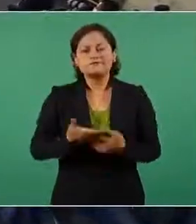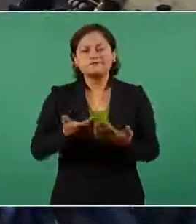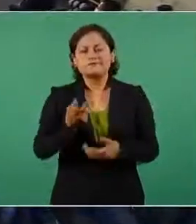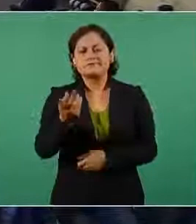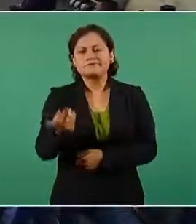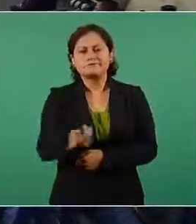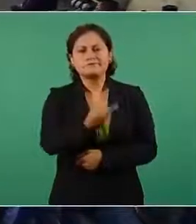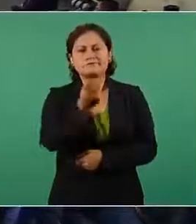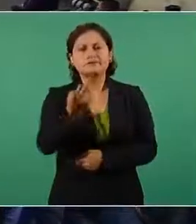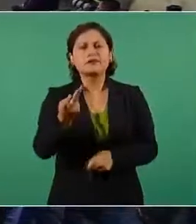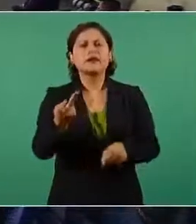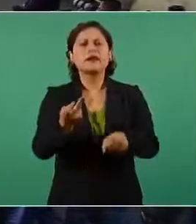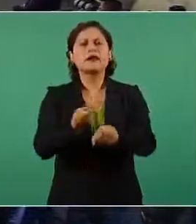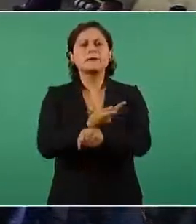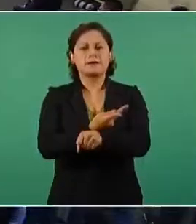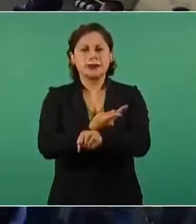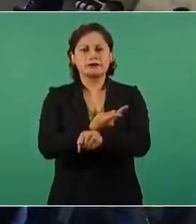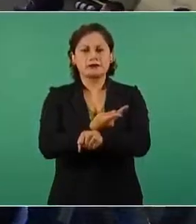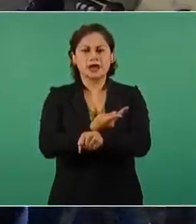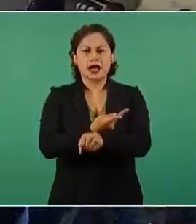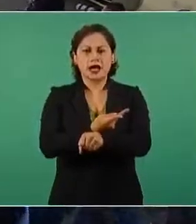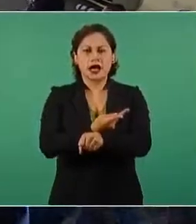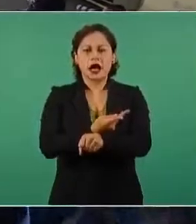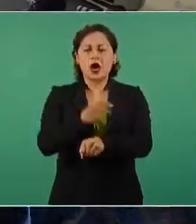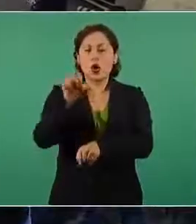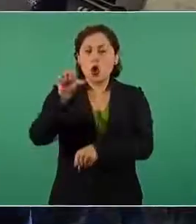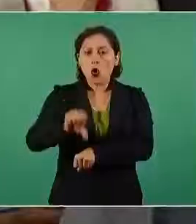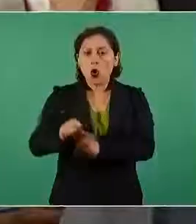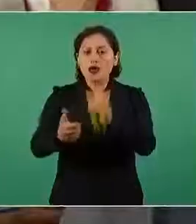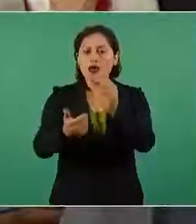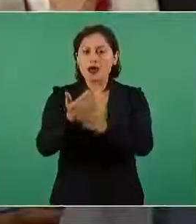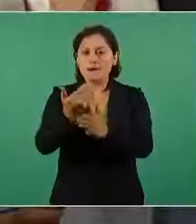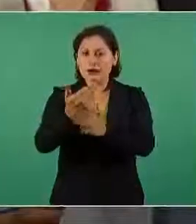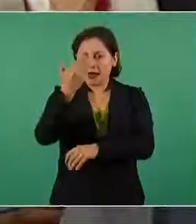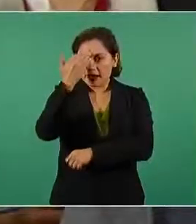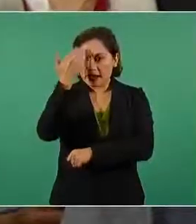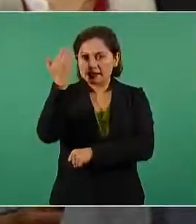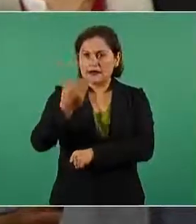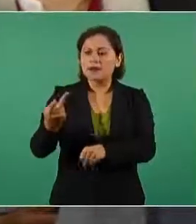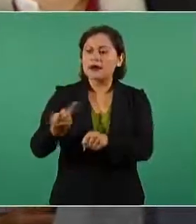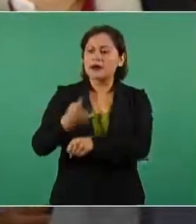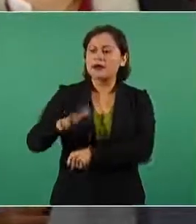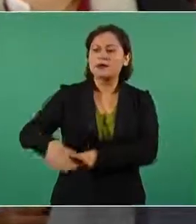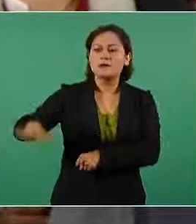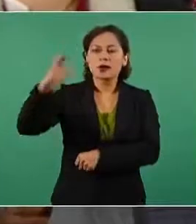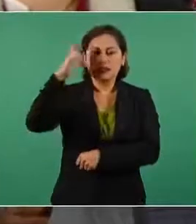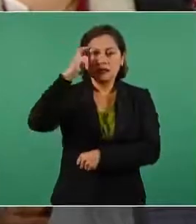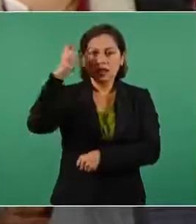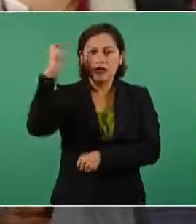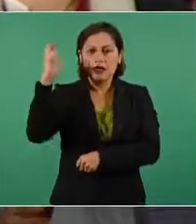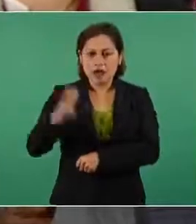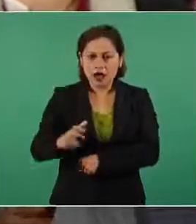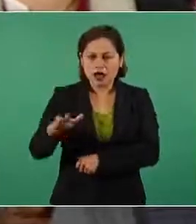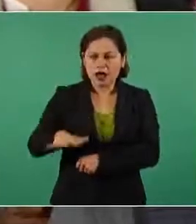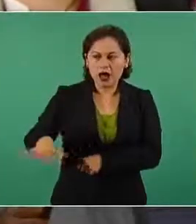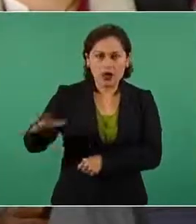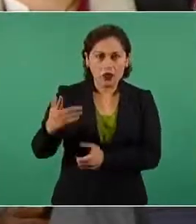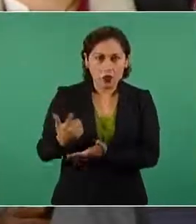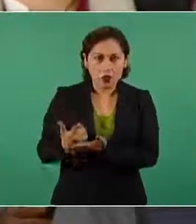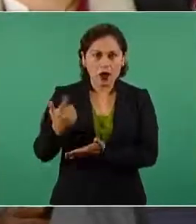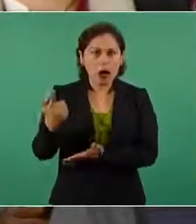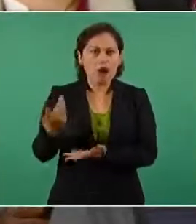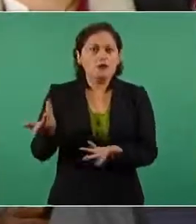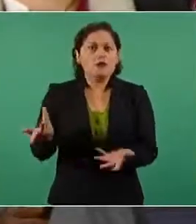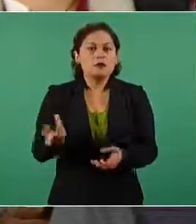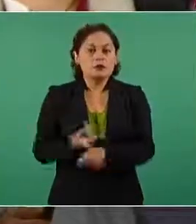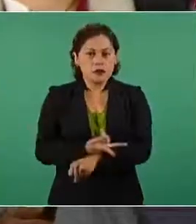con la información que tienen a esta hora de la mañana de lo que está ocurriendo en Hidalgo? ¿Qué tan preocupante es la situación que hay?